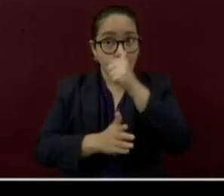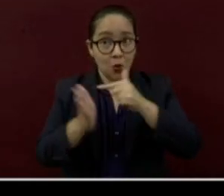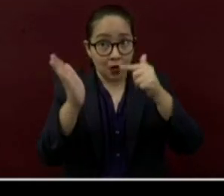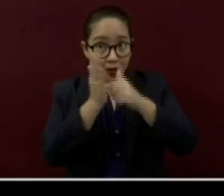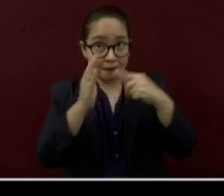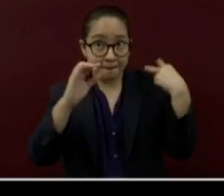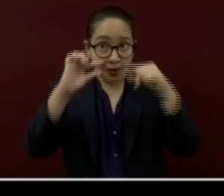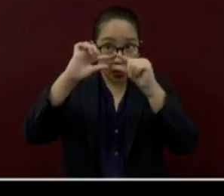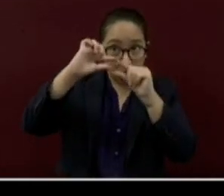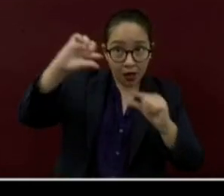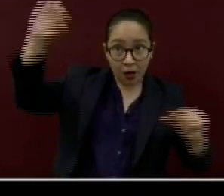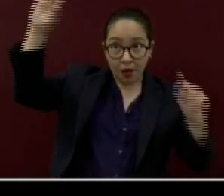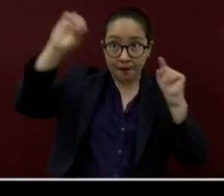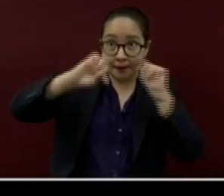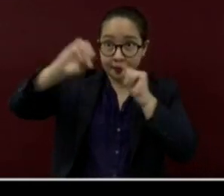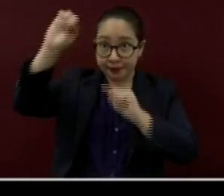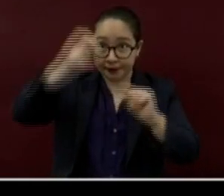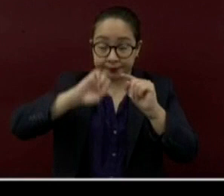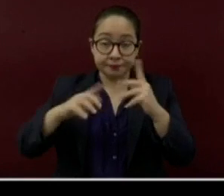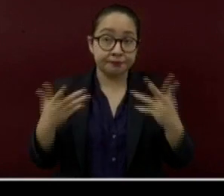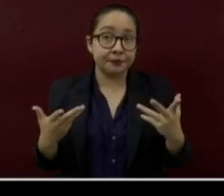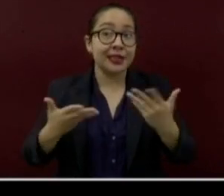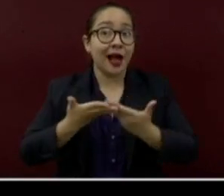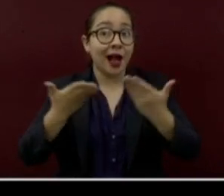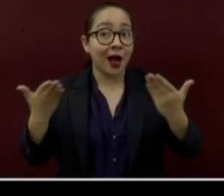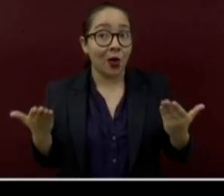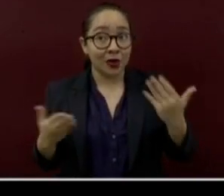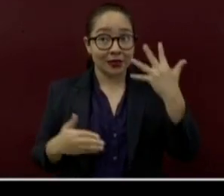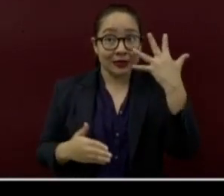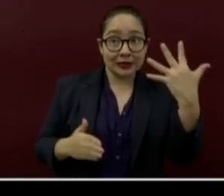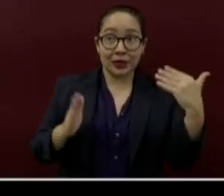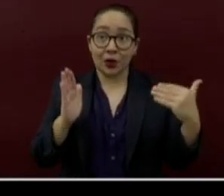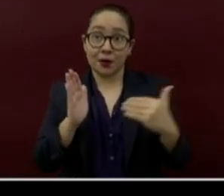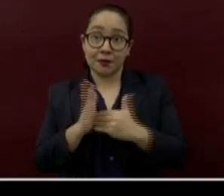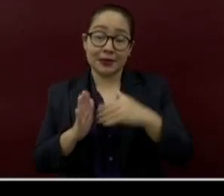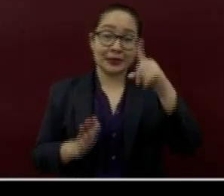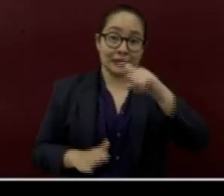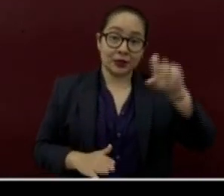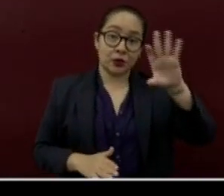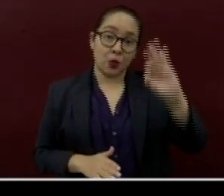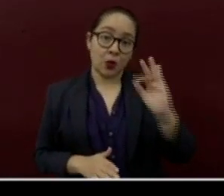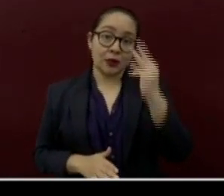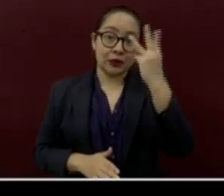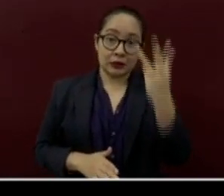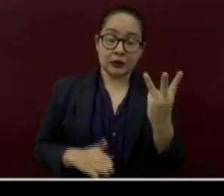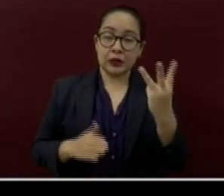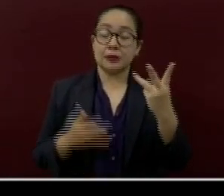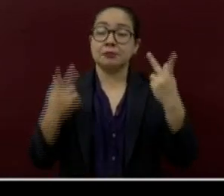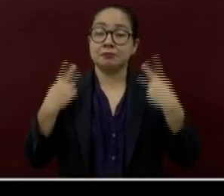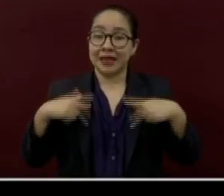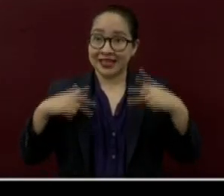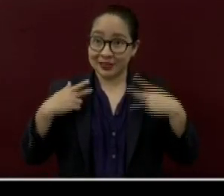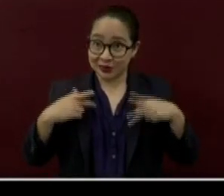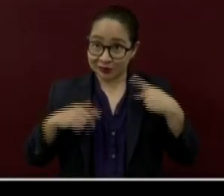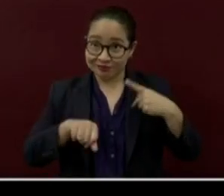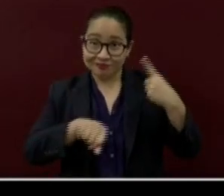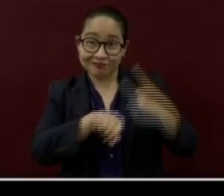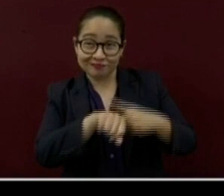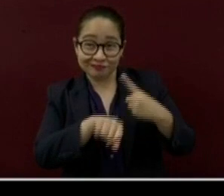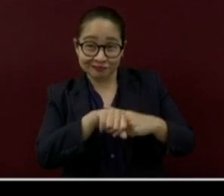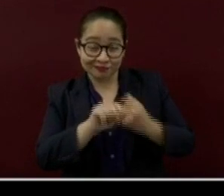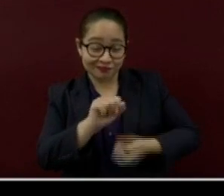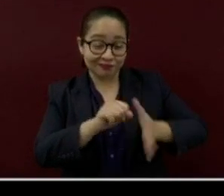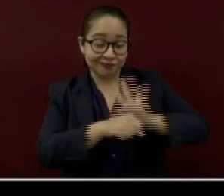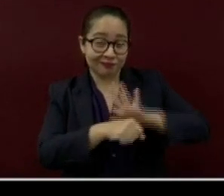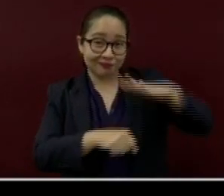municipios de la entidad y son ahora cinco mil 143 los pacientes que recién desarrollaron la